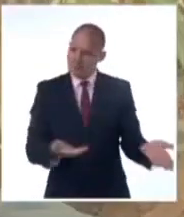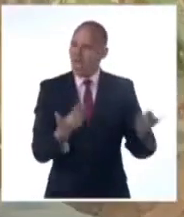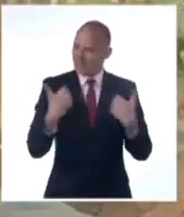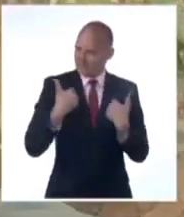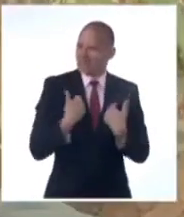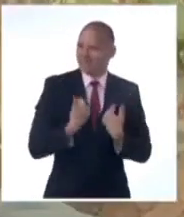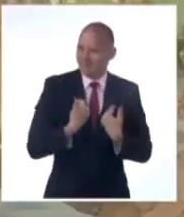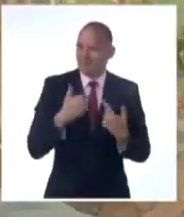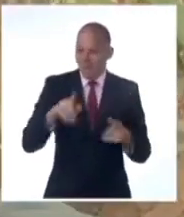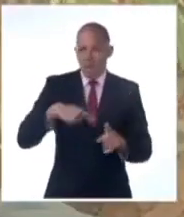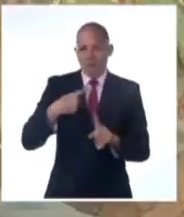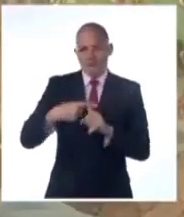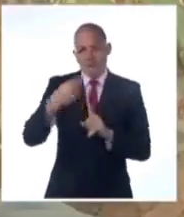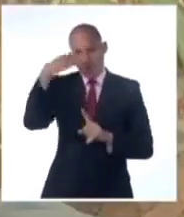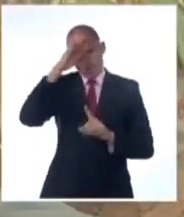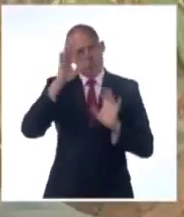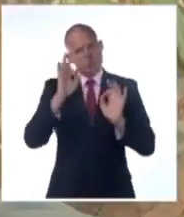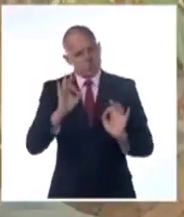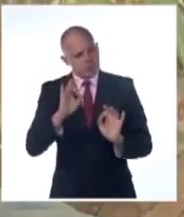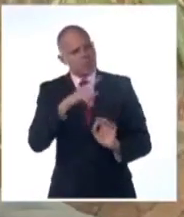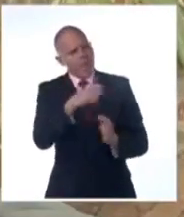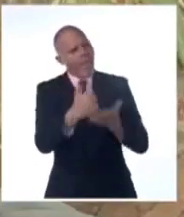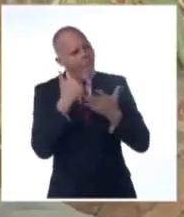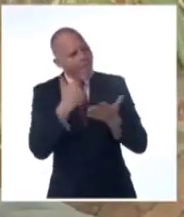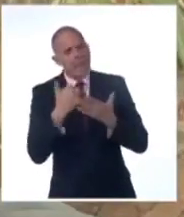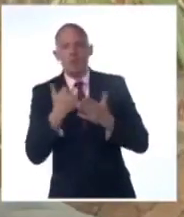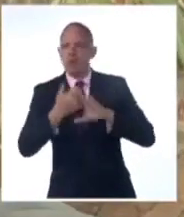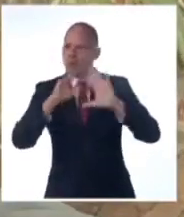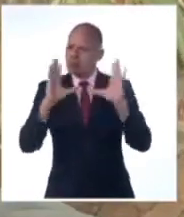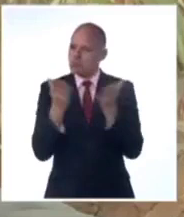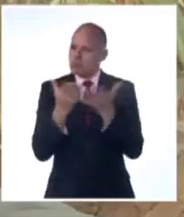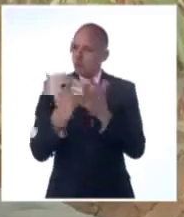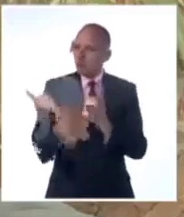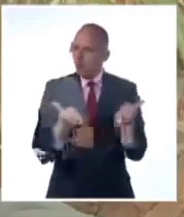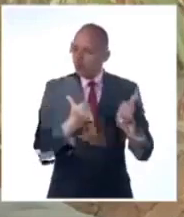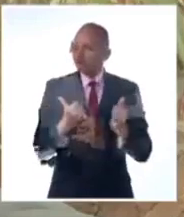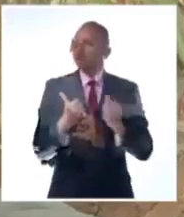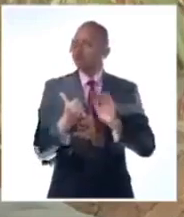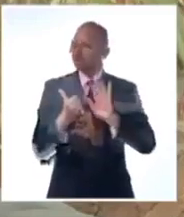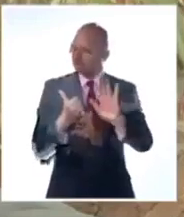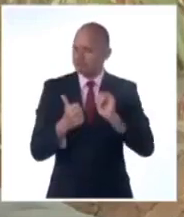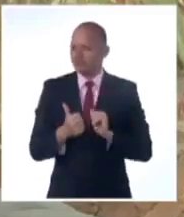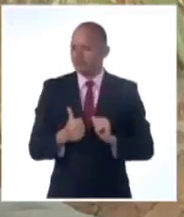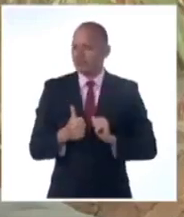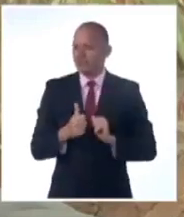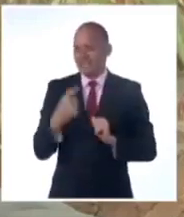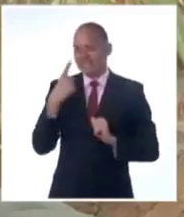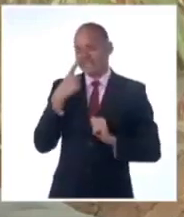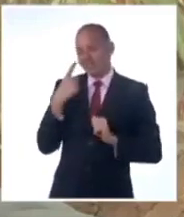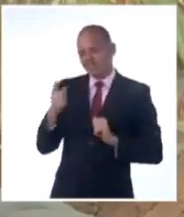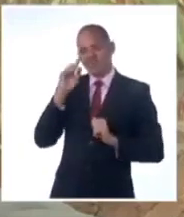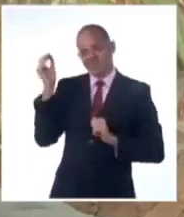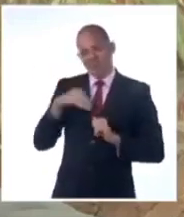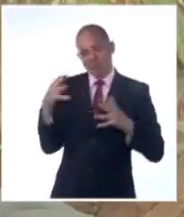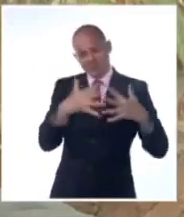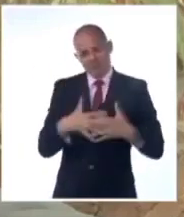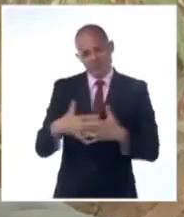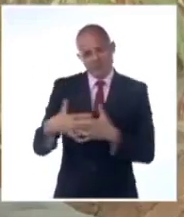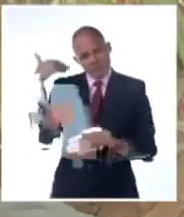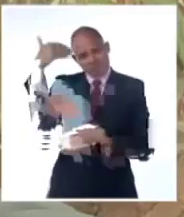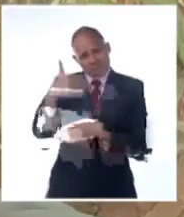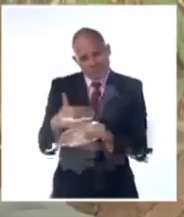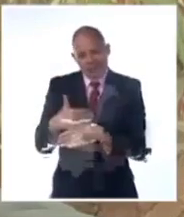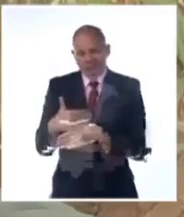de manera constante a su mandato. Al referirse a la política de bloqueo de los Estados Unidos hacia nuestro país, lamentó que cada vez